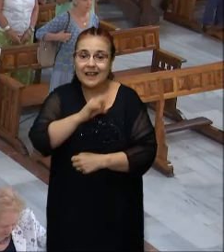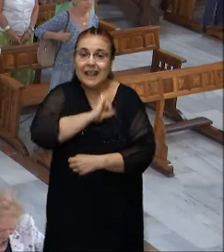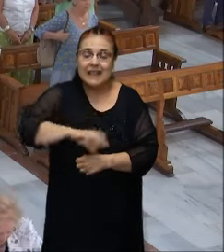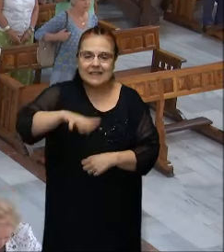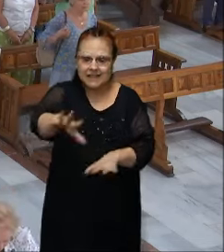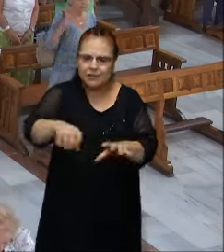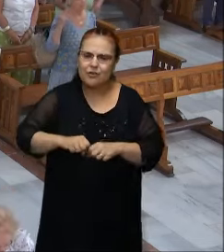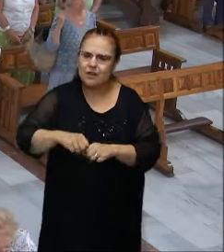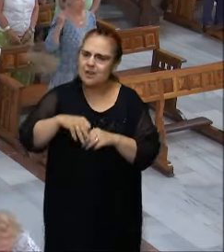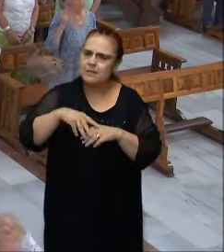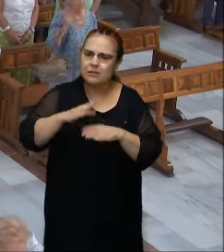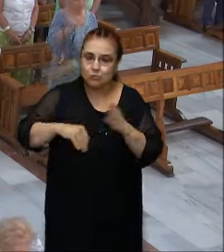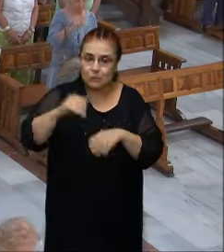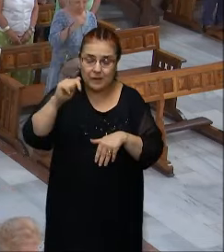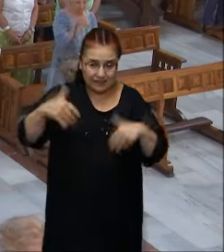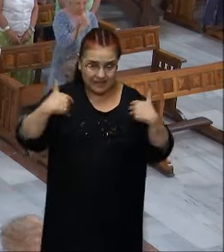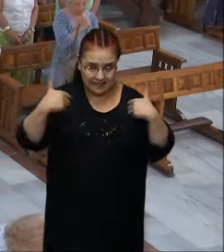Todopoderoso.